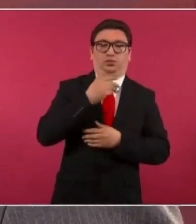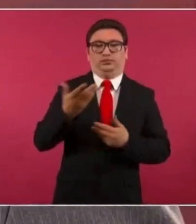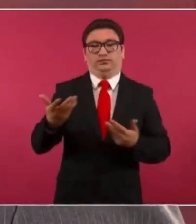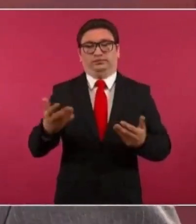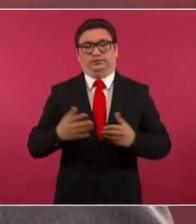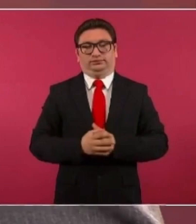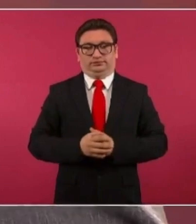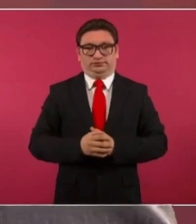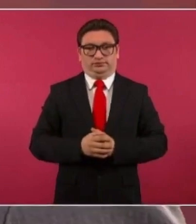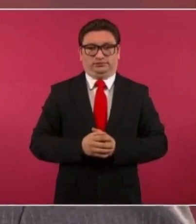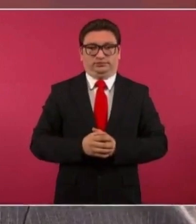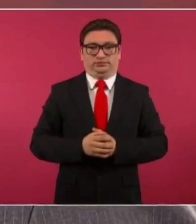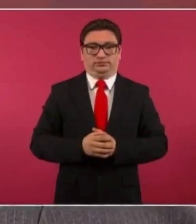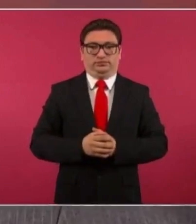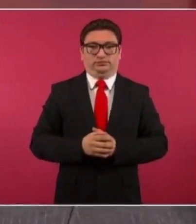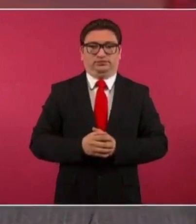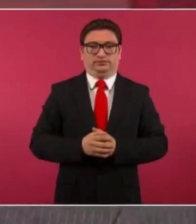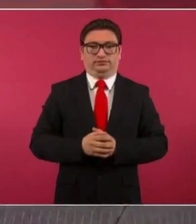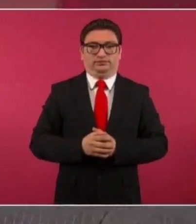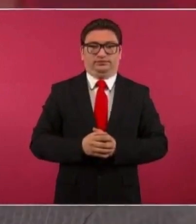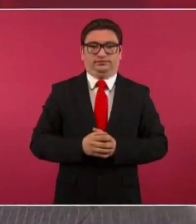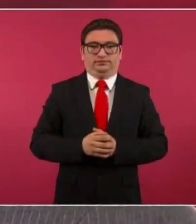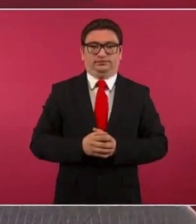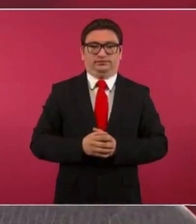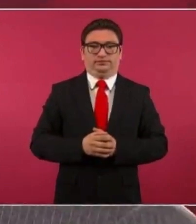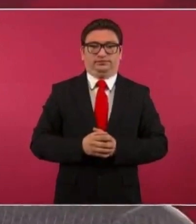Y que además